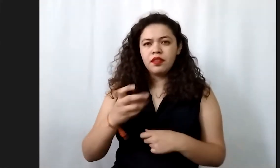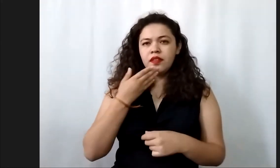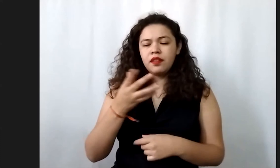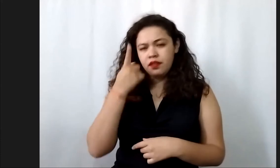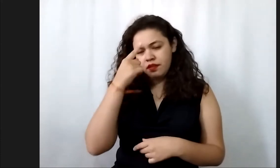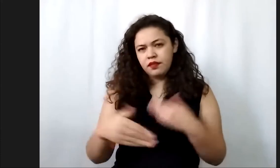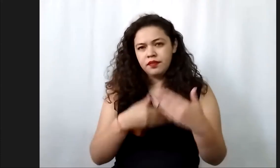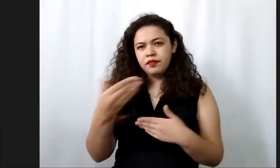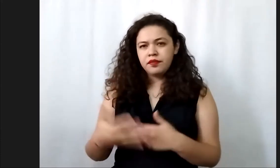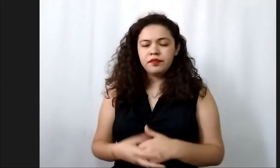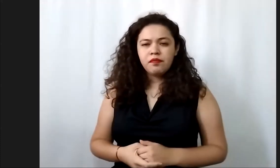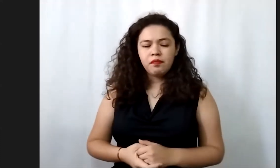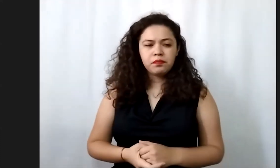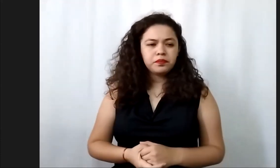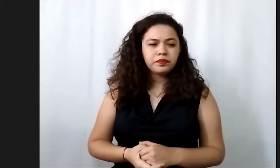procedimientos.